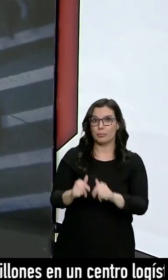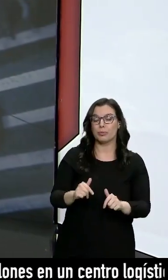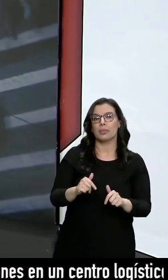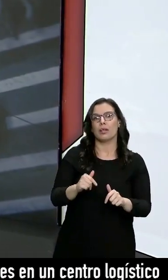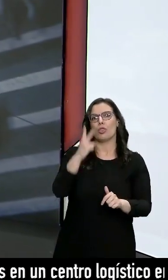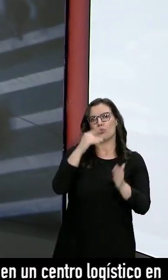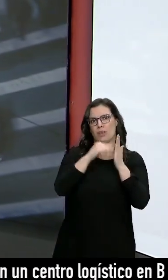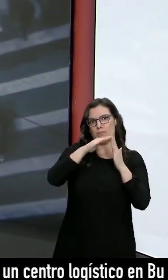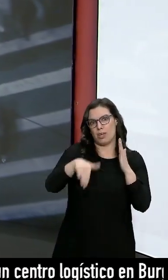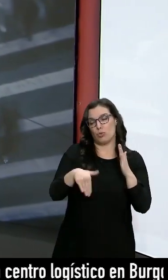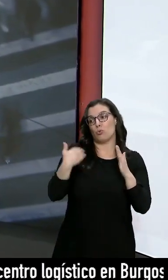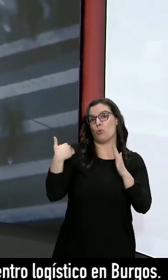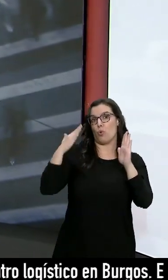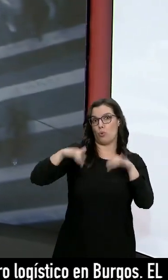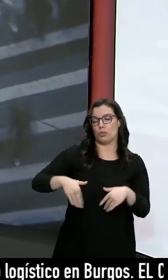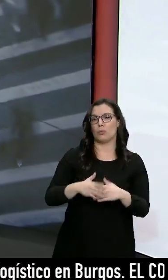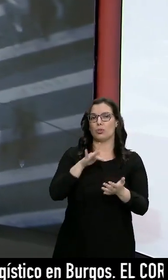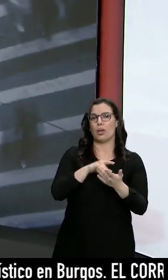de los 2.000. Se han sumado